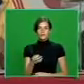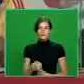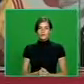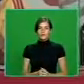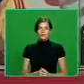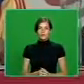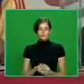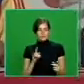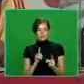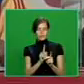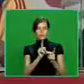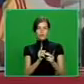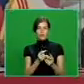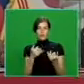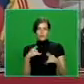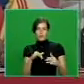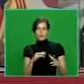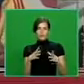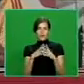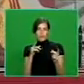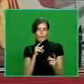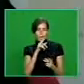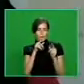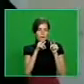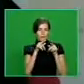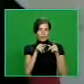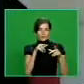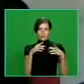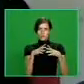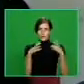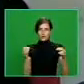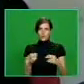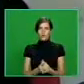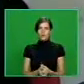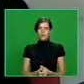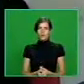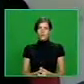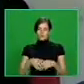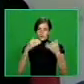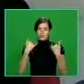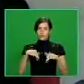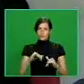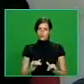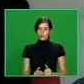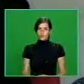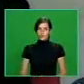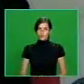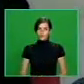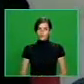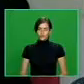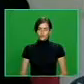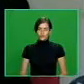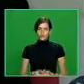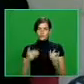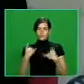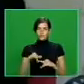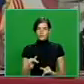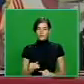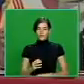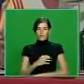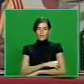encima al hijo pues pero con todo y el el hijo hijo de